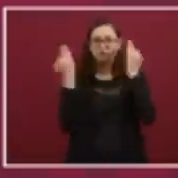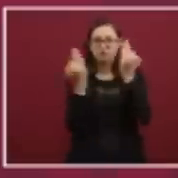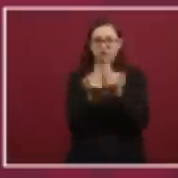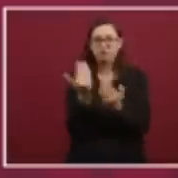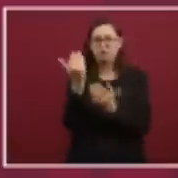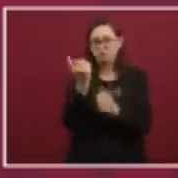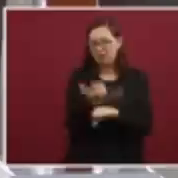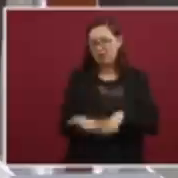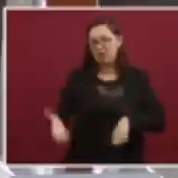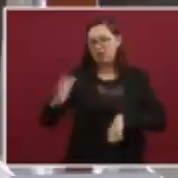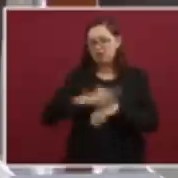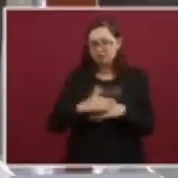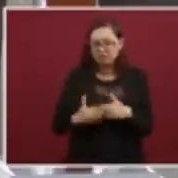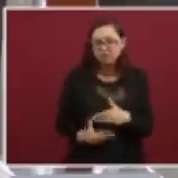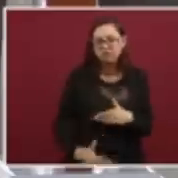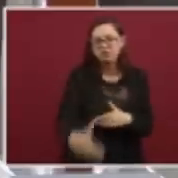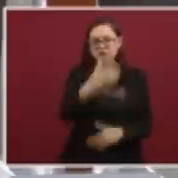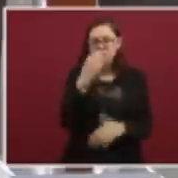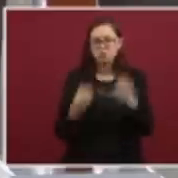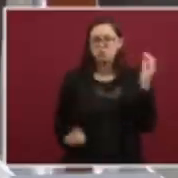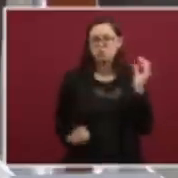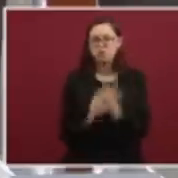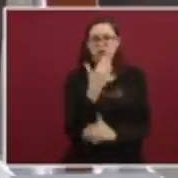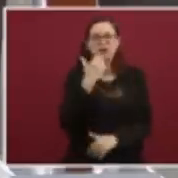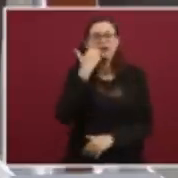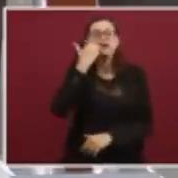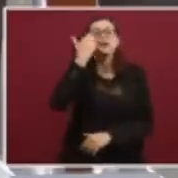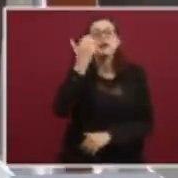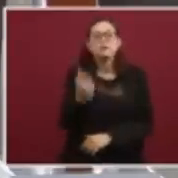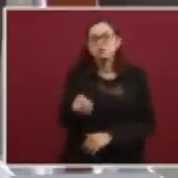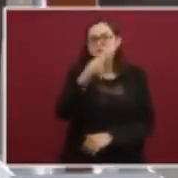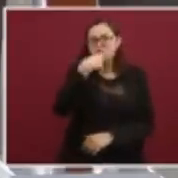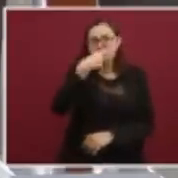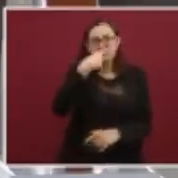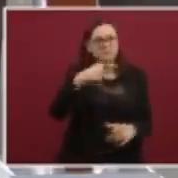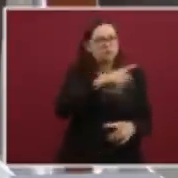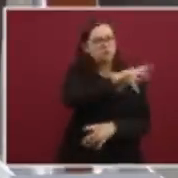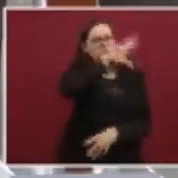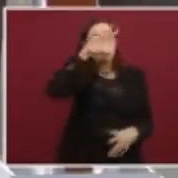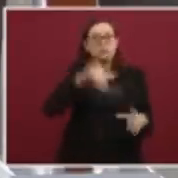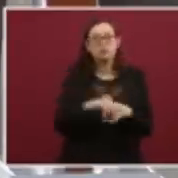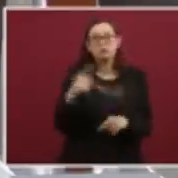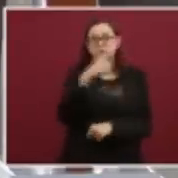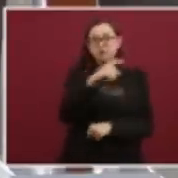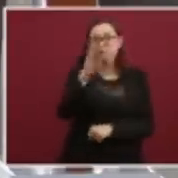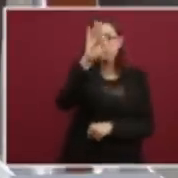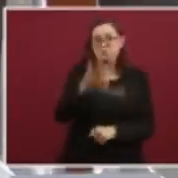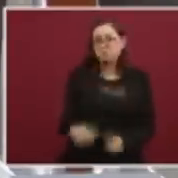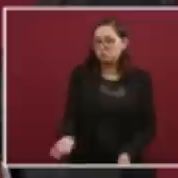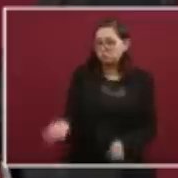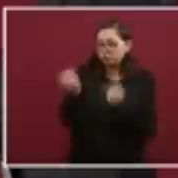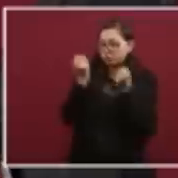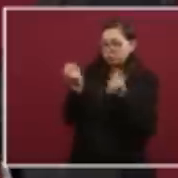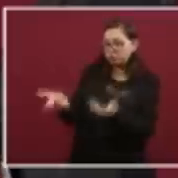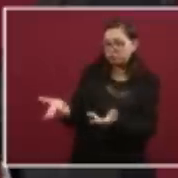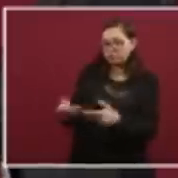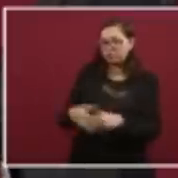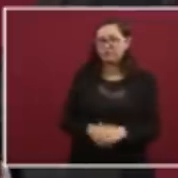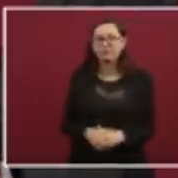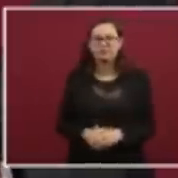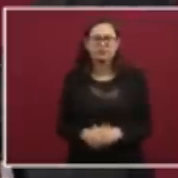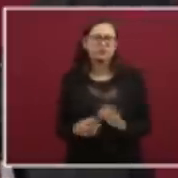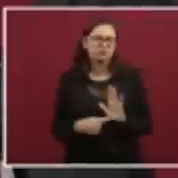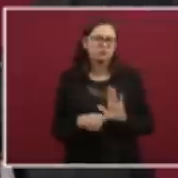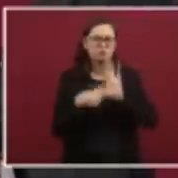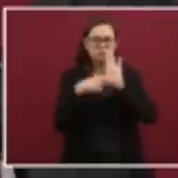nueva administración, en esta nueva transformación a todos los mexicanos. Y rápidamente les presento lo que viene, porque